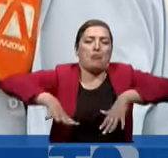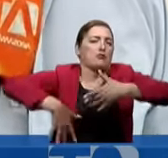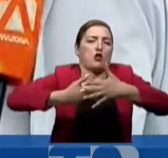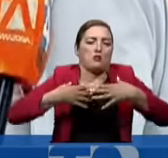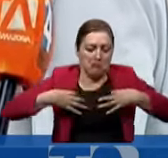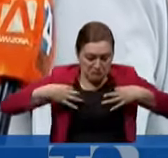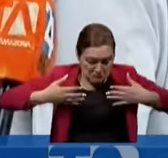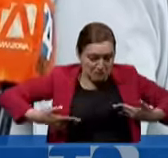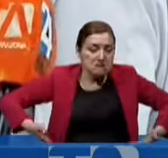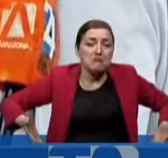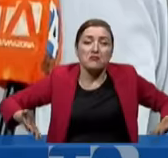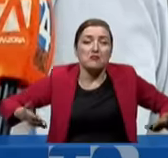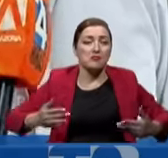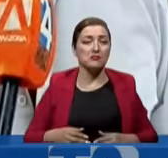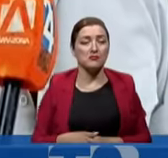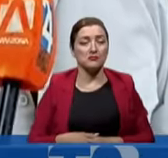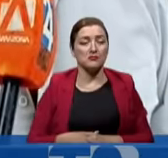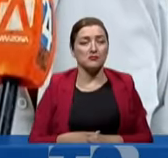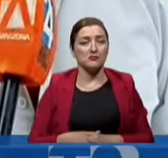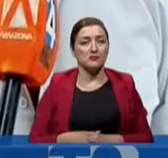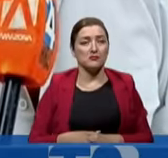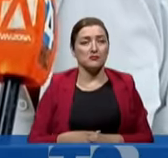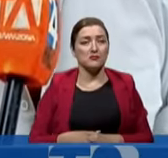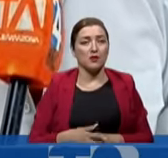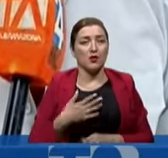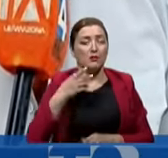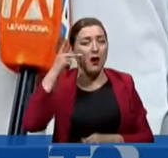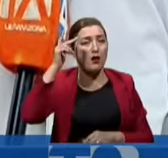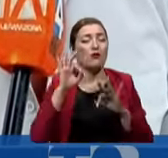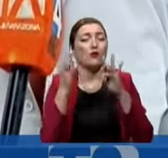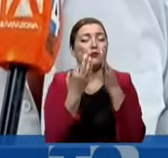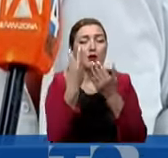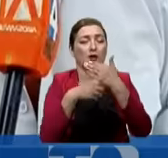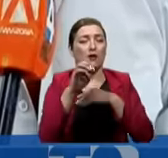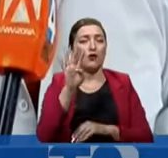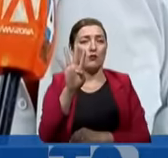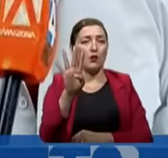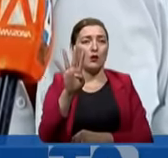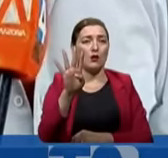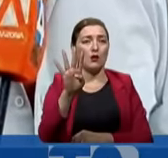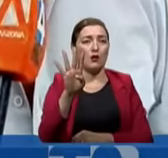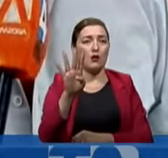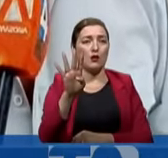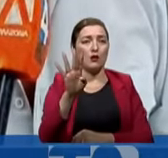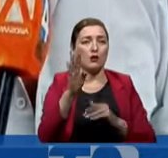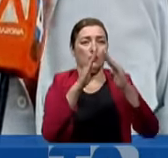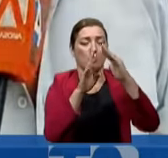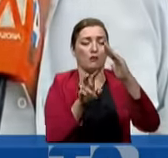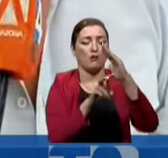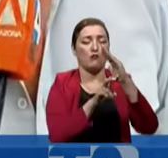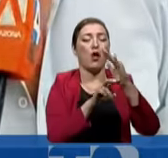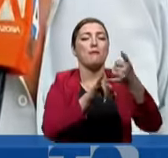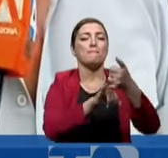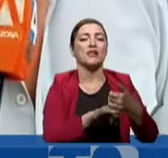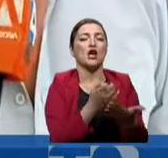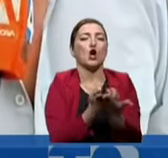como estoy aquí. Y yo soy un padre de familia que tengo mis 4 hijos. Vivía del comercio porque esta